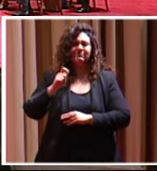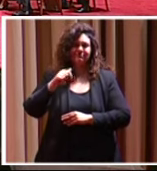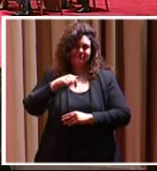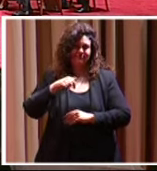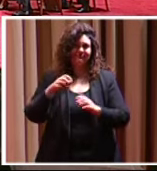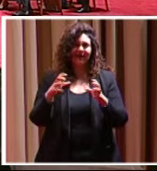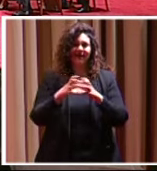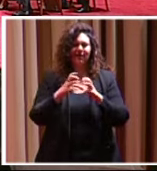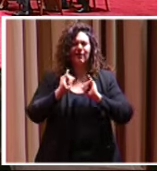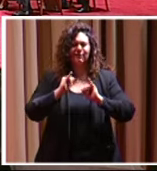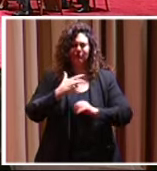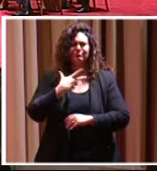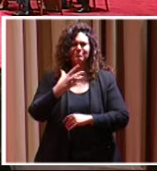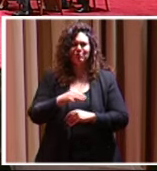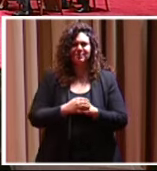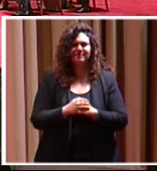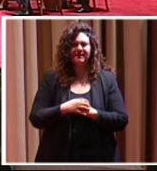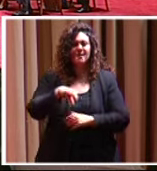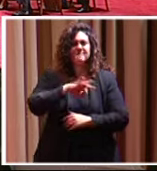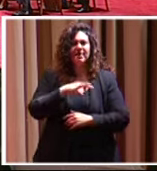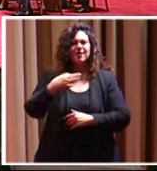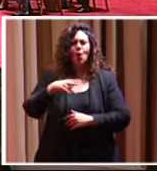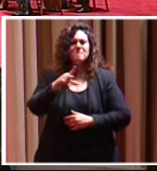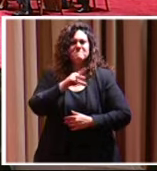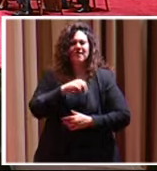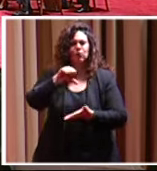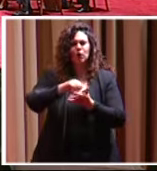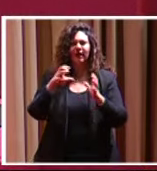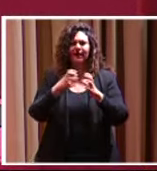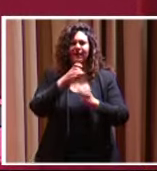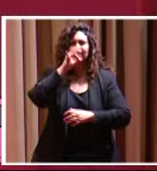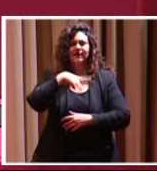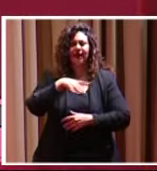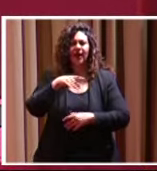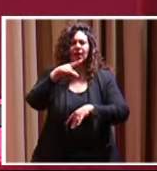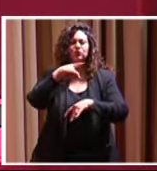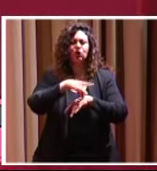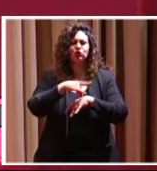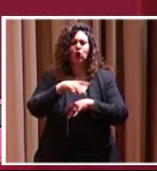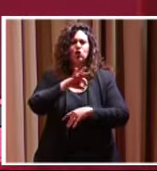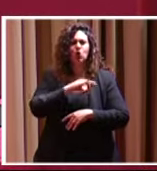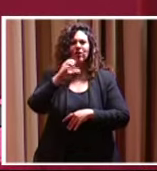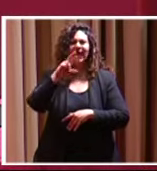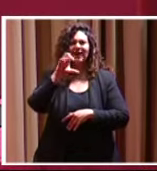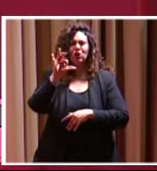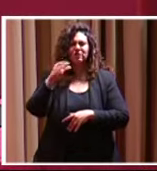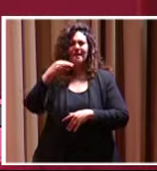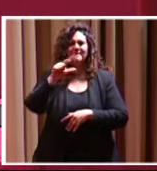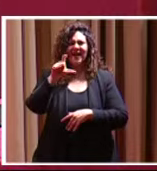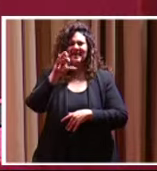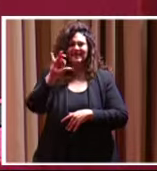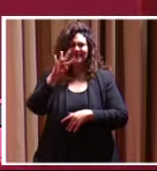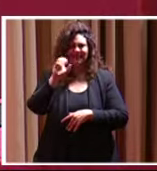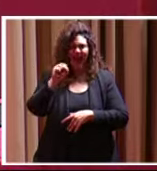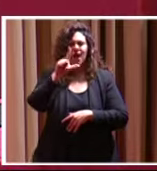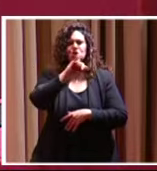Granada puede disfrutar. Medalla de oro al mérito por la ciudad de Granada al doctor don Carlos Ballesta López.